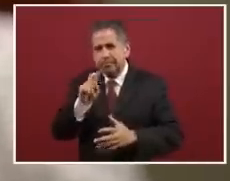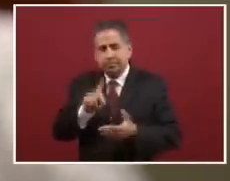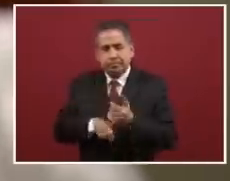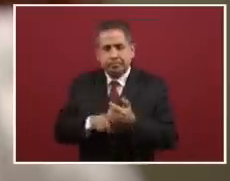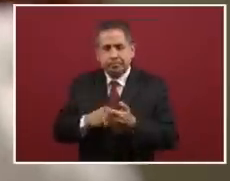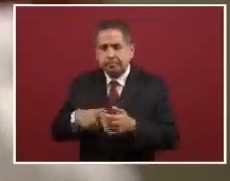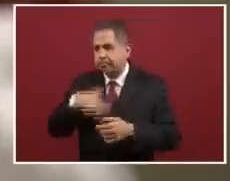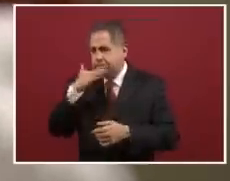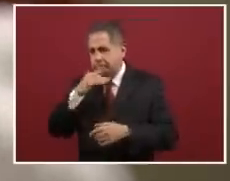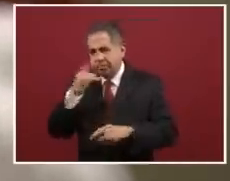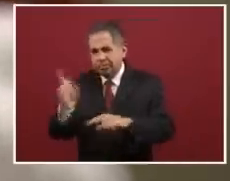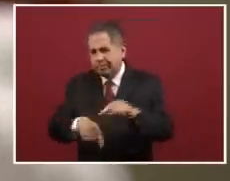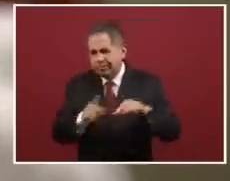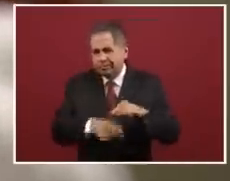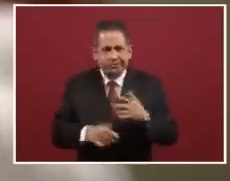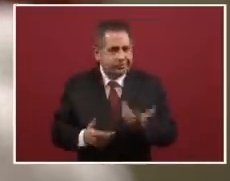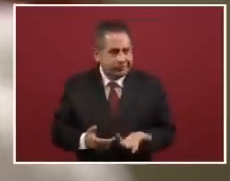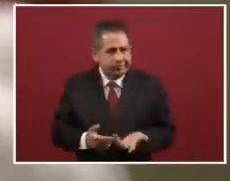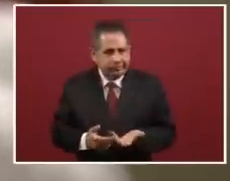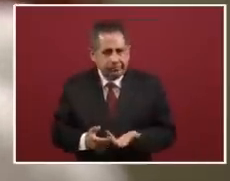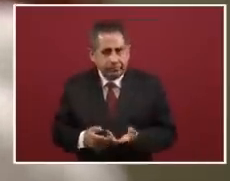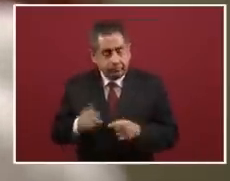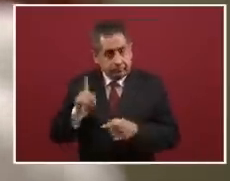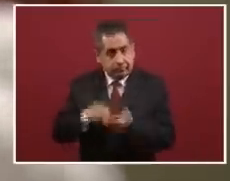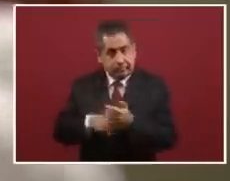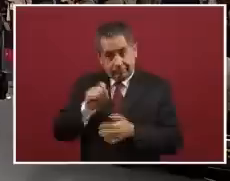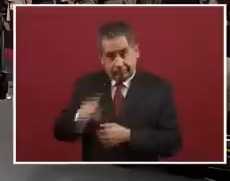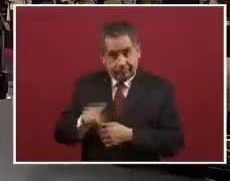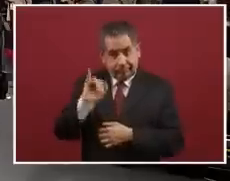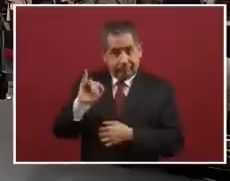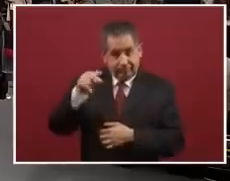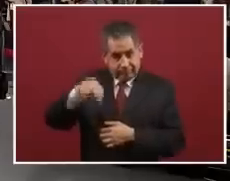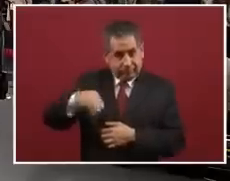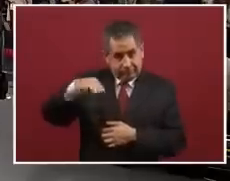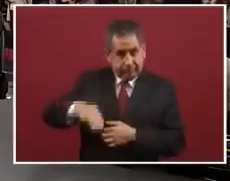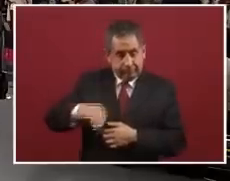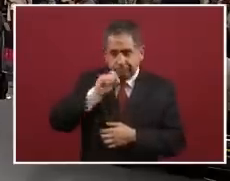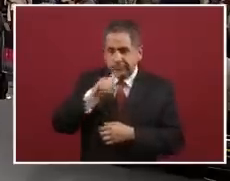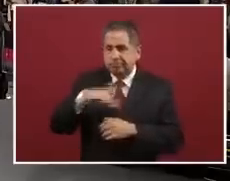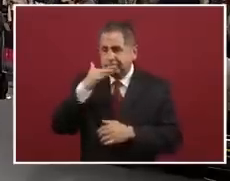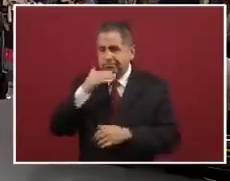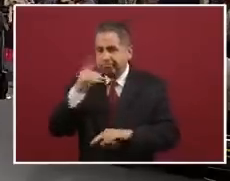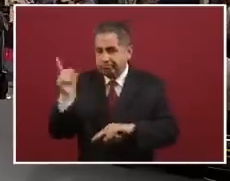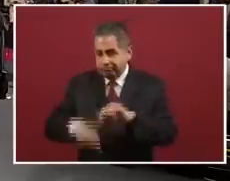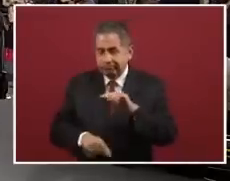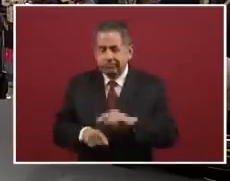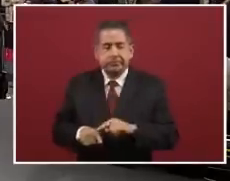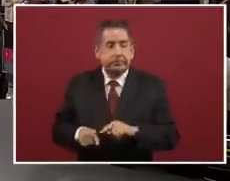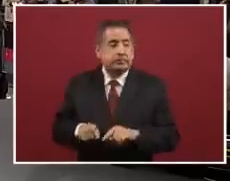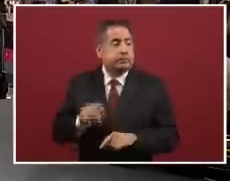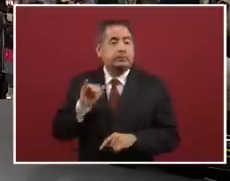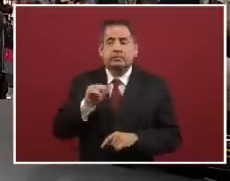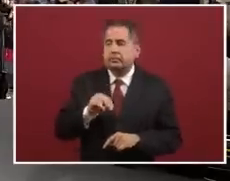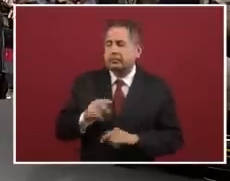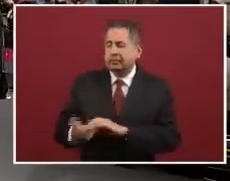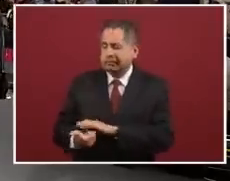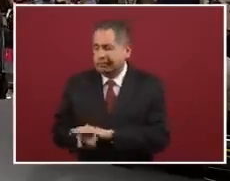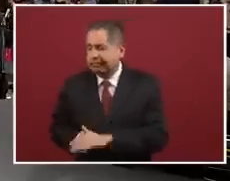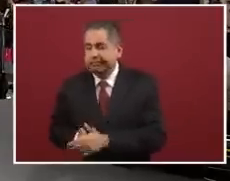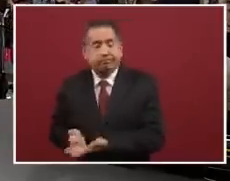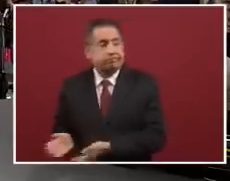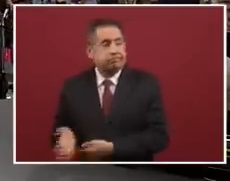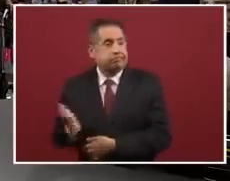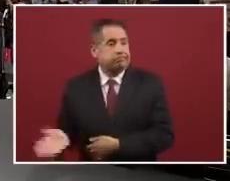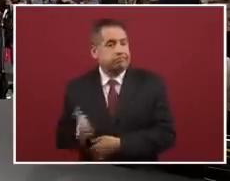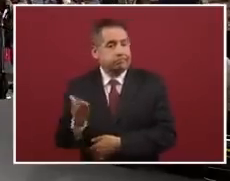la corrupción en el Instituto de Migración que deje cosas así pasar, ¿no?, las medidas para que grupos